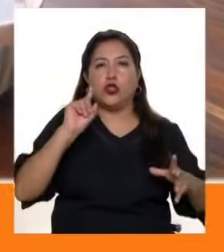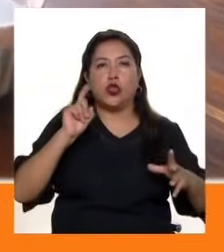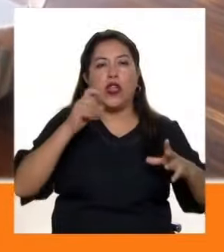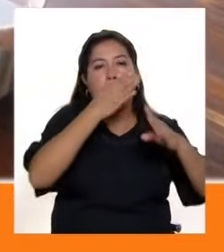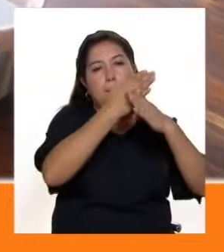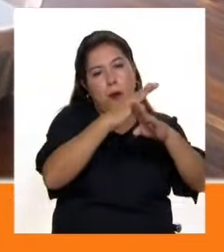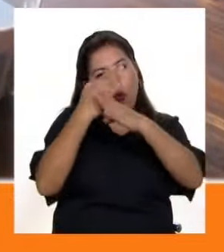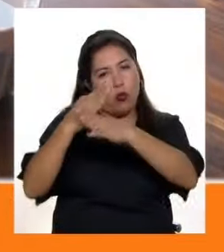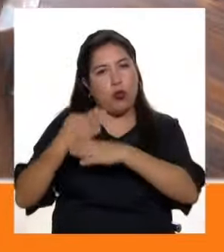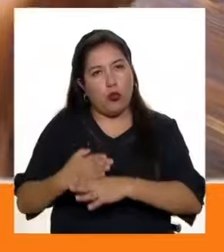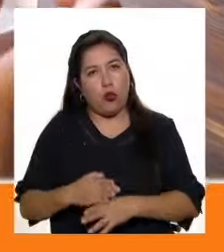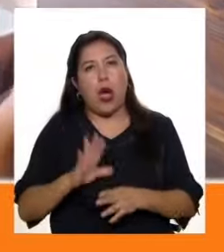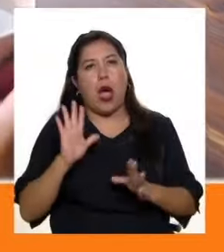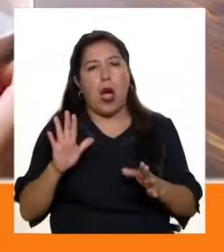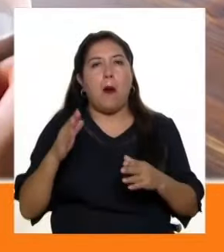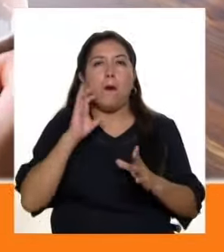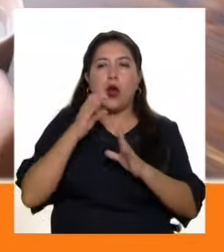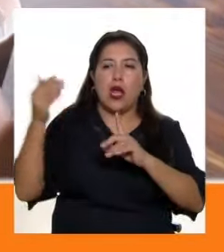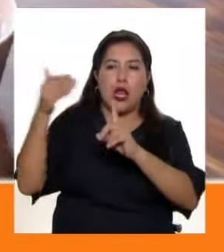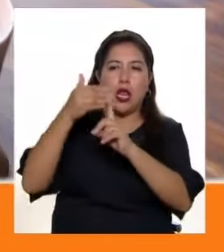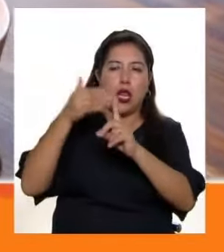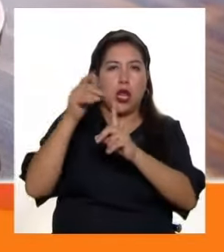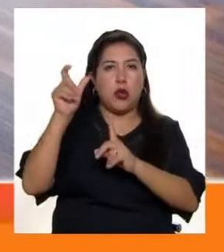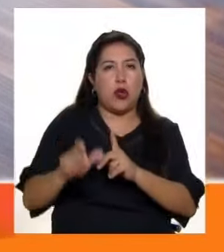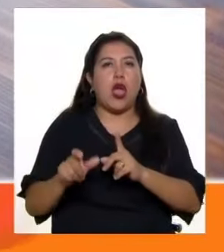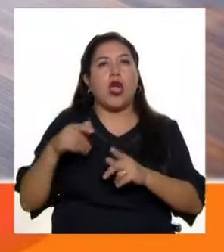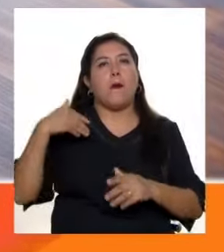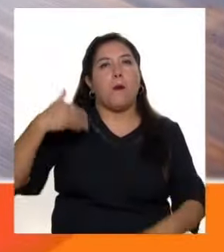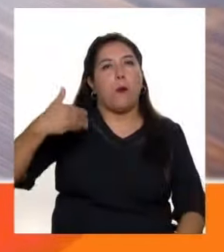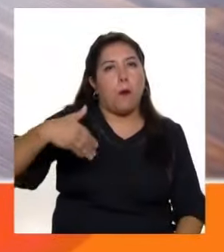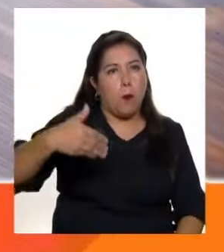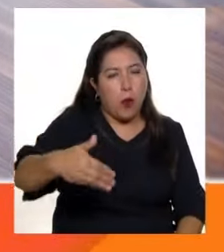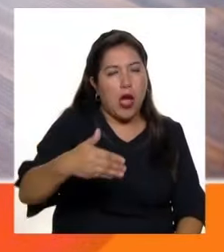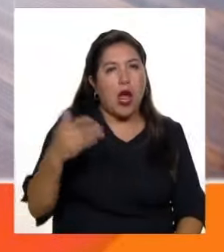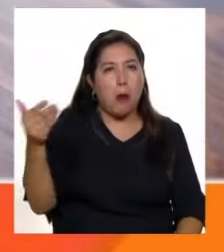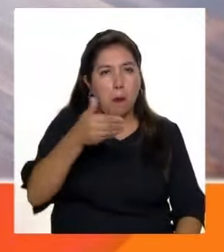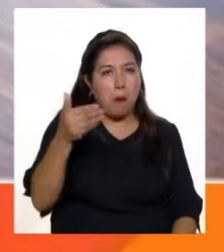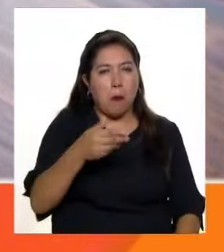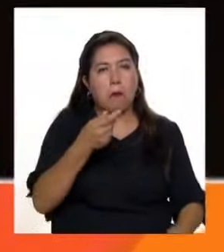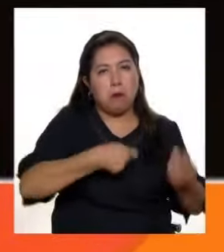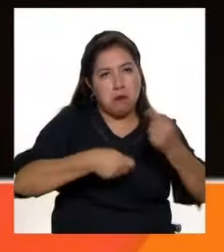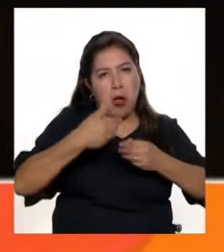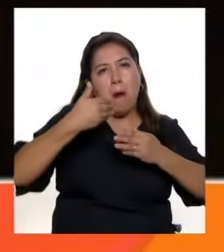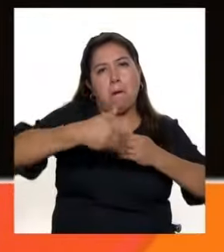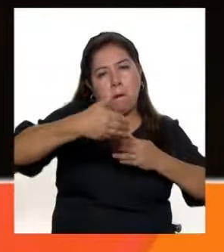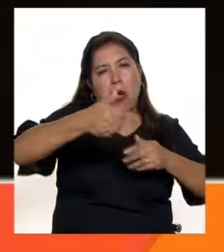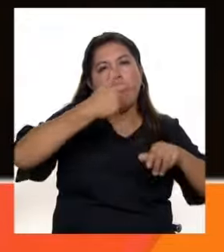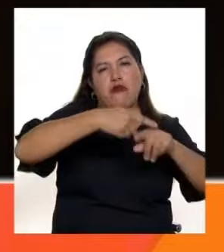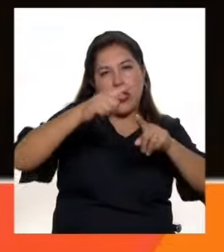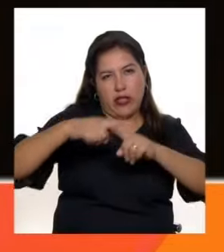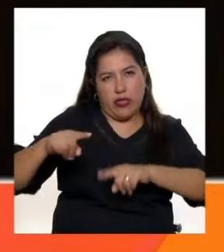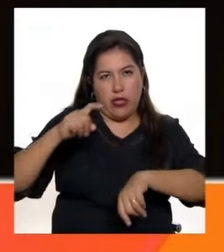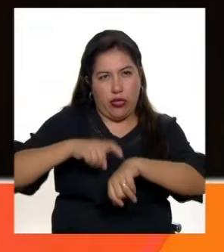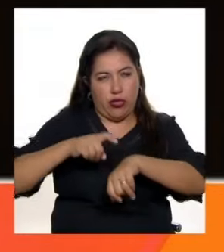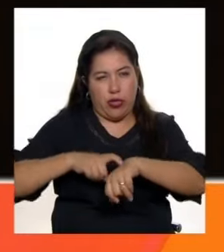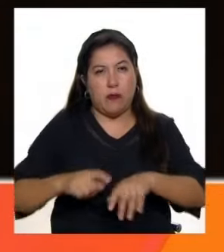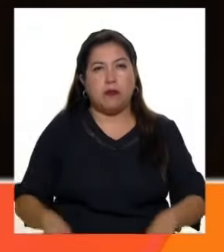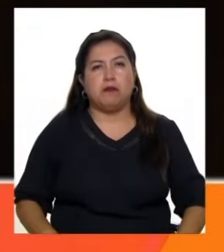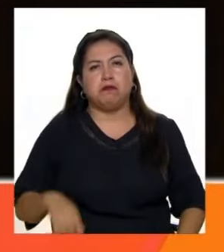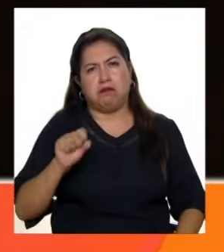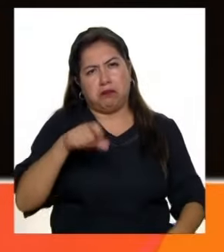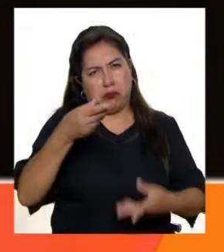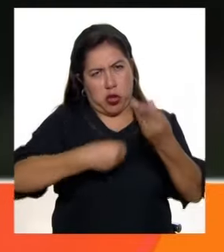estas ventas en el tiempo con clientes que sean frecuentes. Que capitalices, ¿no? Porque vas a vender un montón. O sea, el 14, claro, los restaurantes paran llenos,